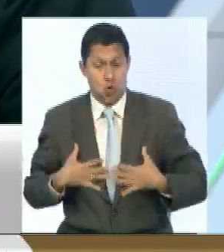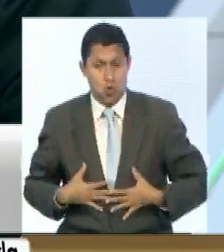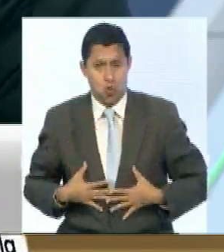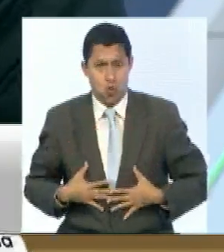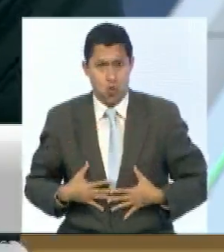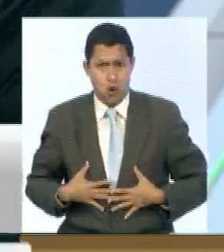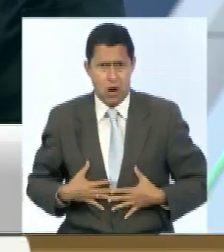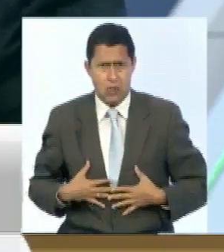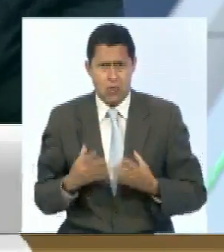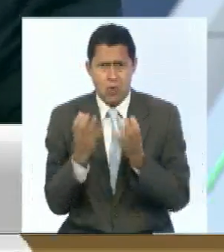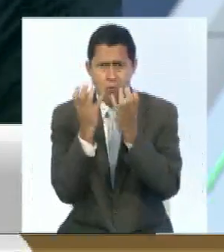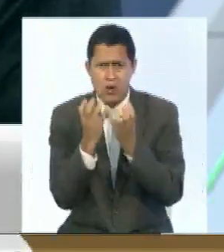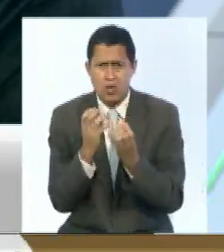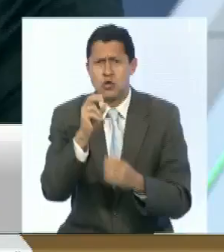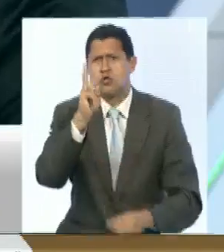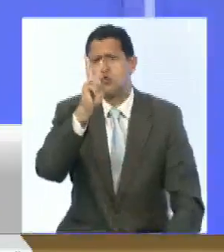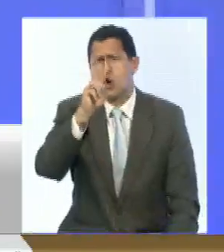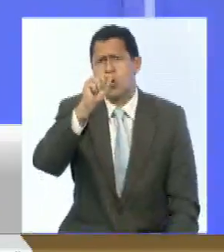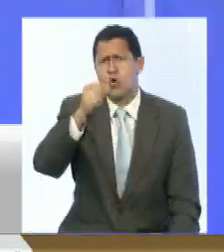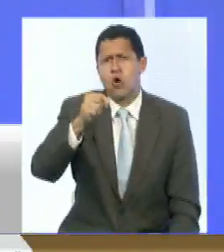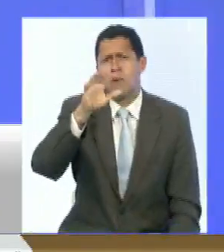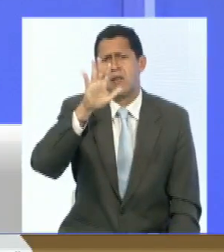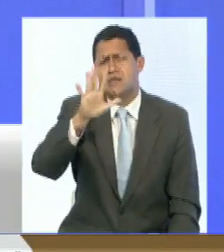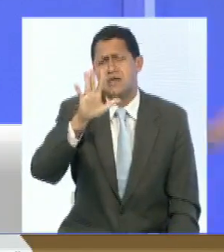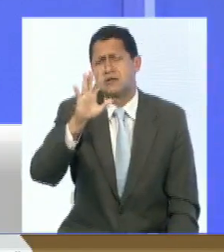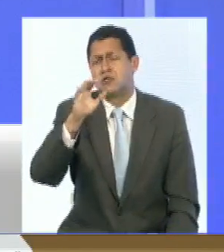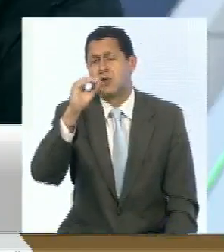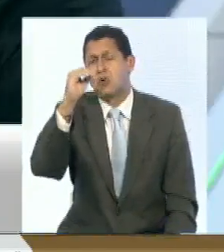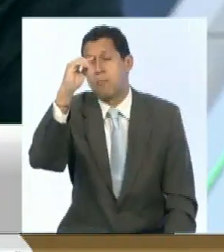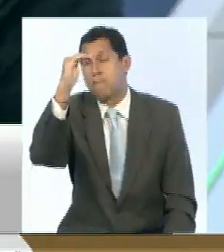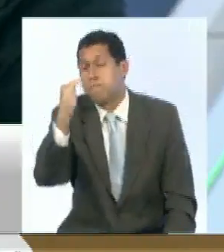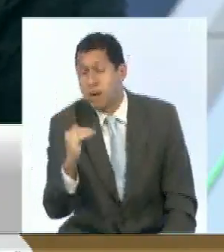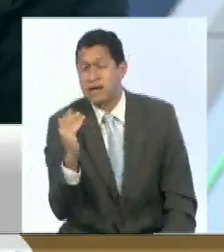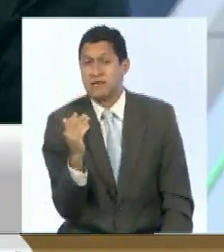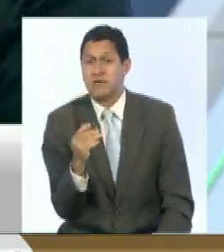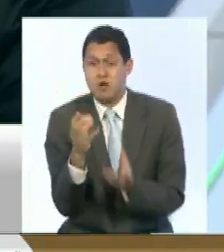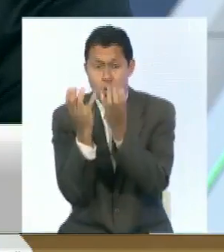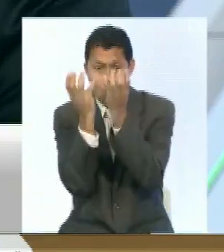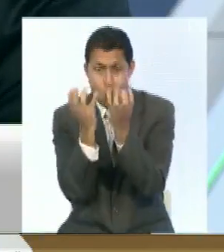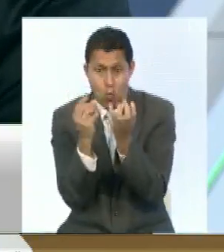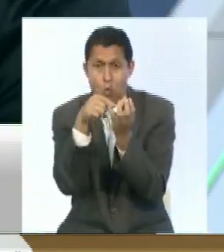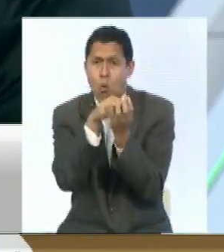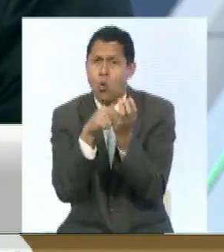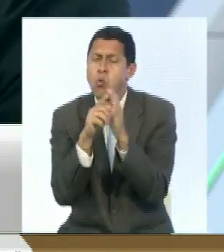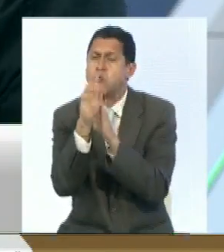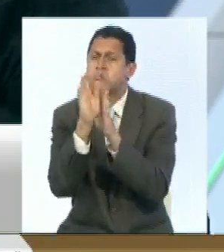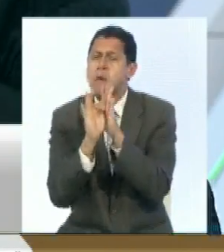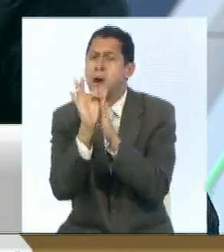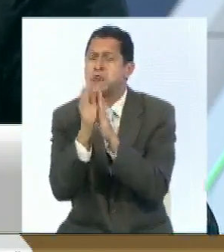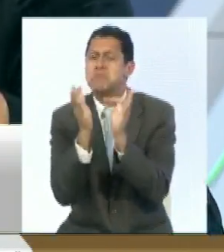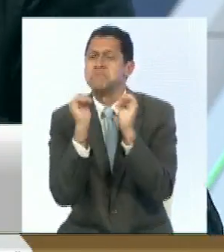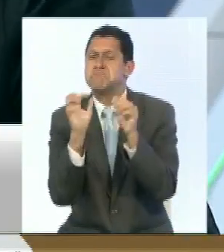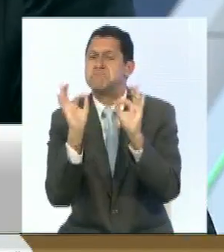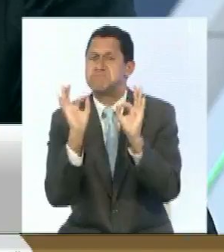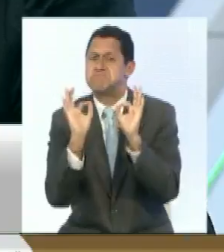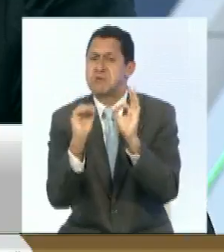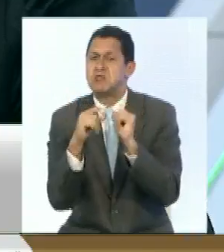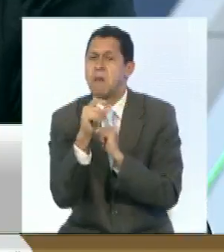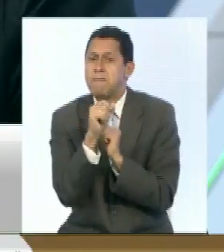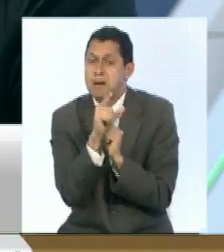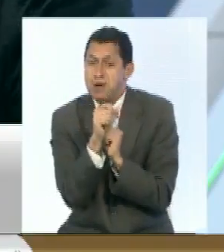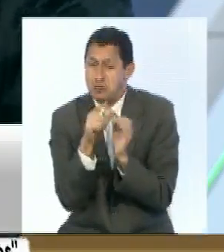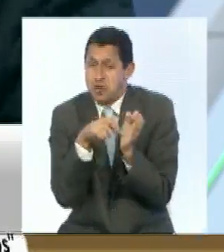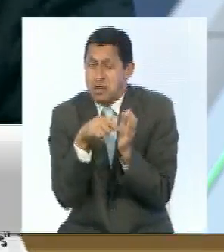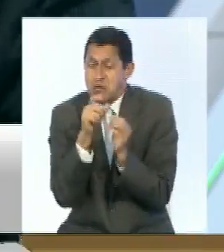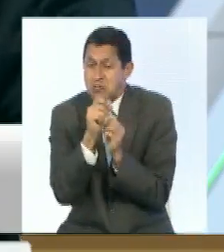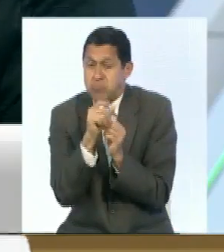del escroto varía de 2.5 a 2.5 grados centígrados entonces ellos están ahí a una temperatura ideal de manera que la formación de los espermatozoides